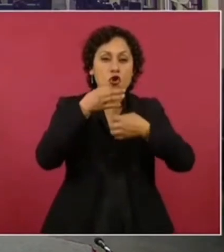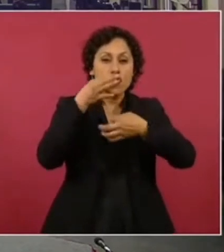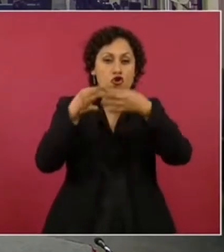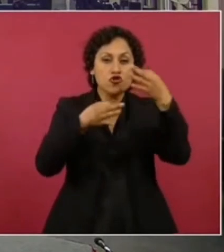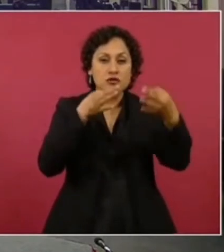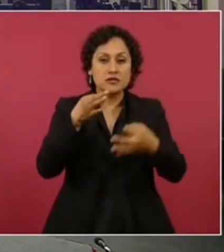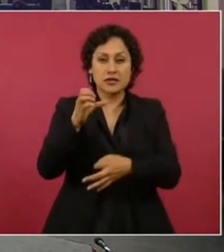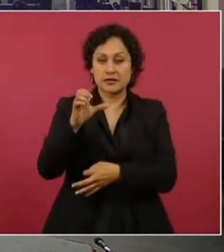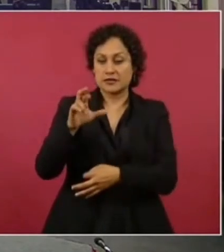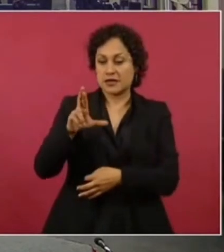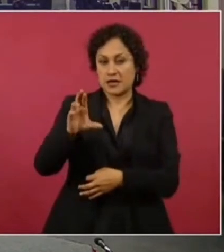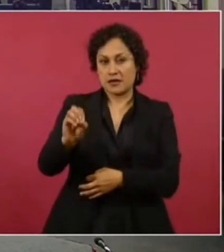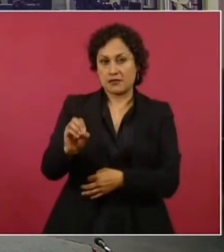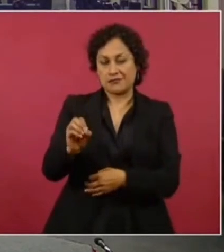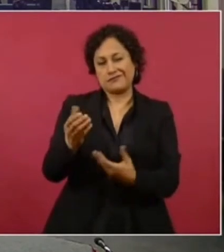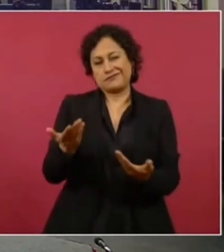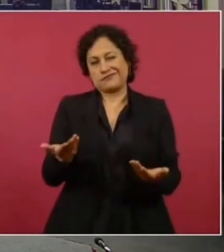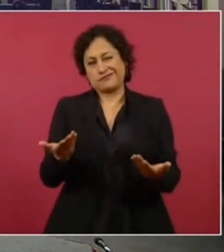dándole